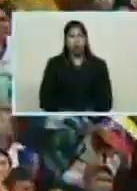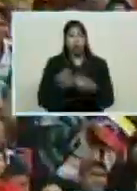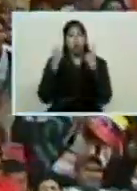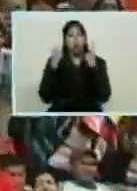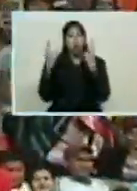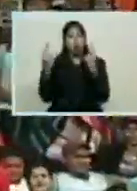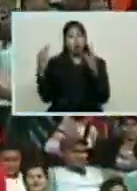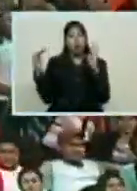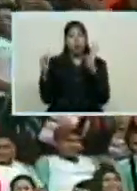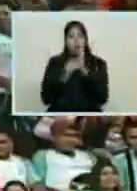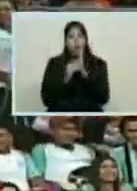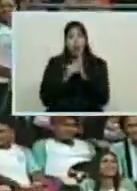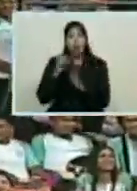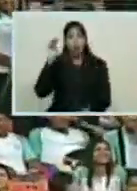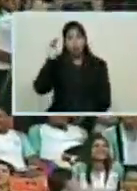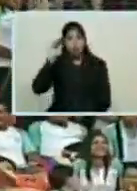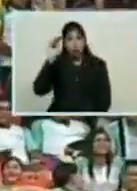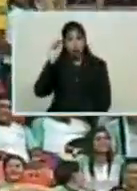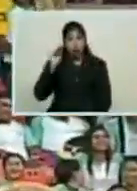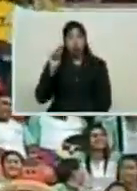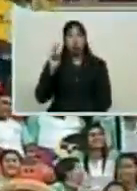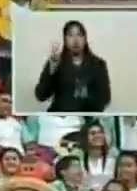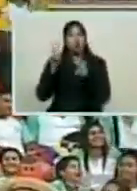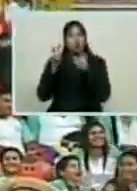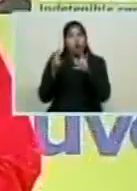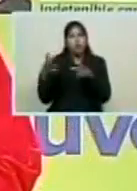11.000 maestros y maestras se incorporaron.